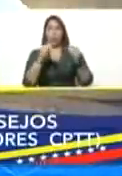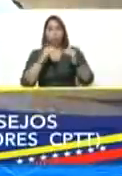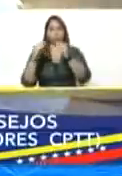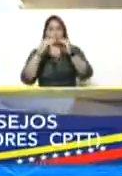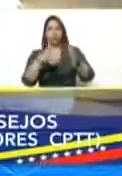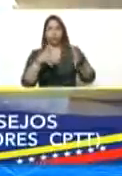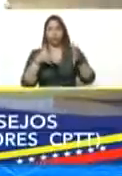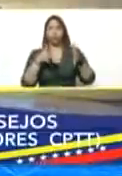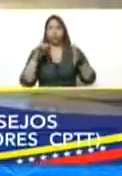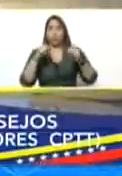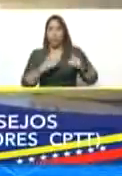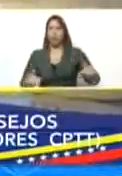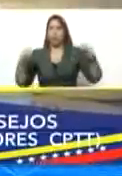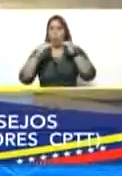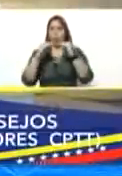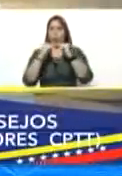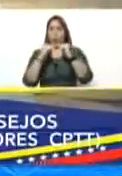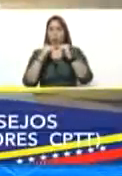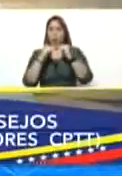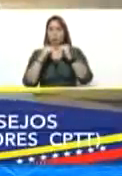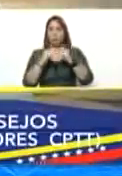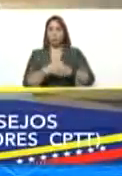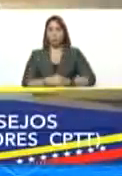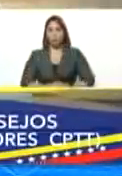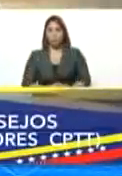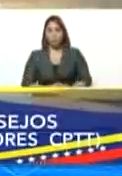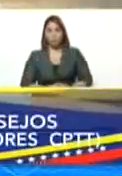y gana el comerciante.